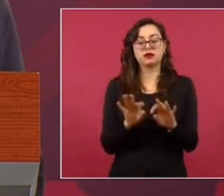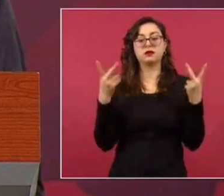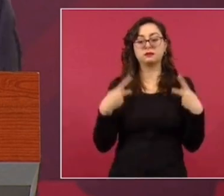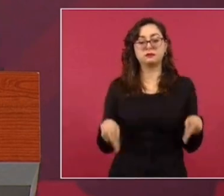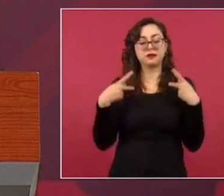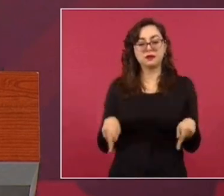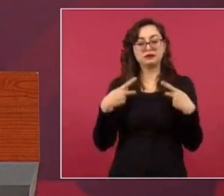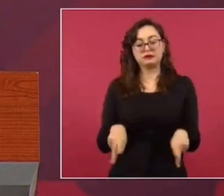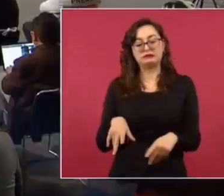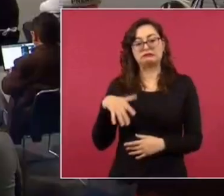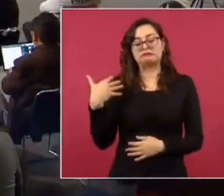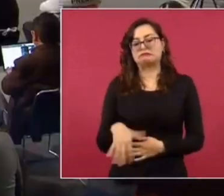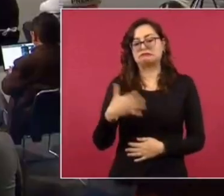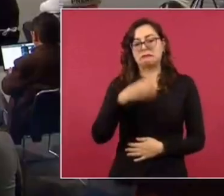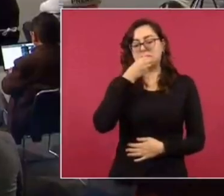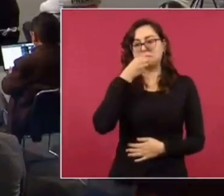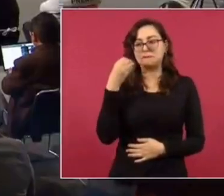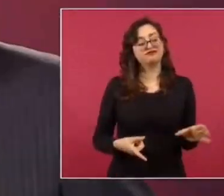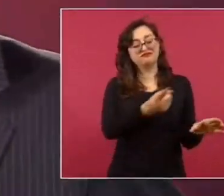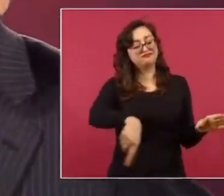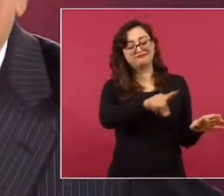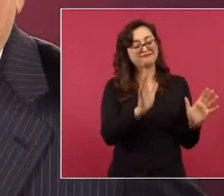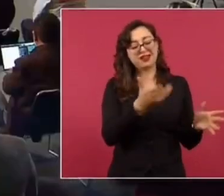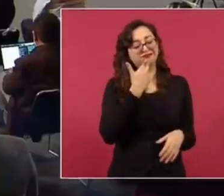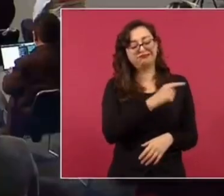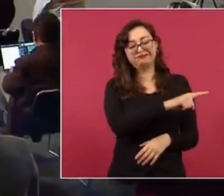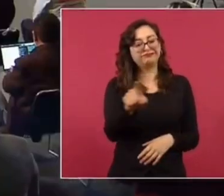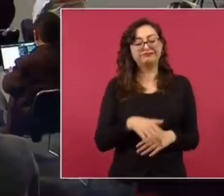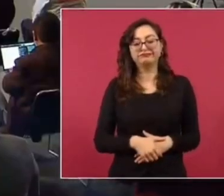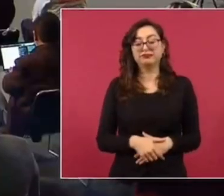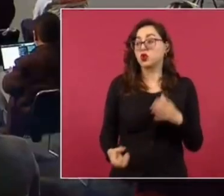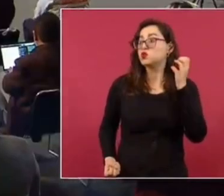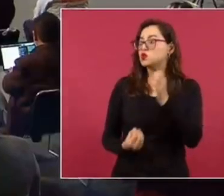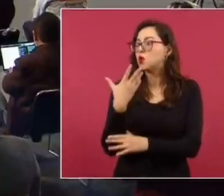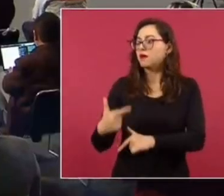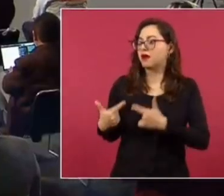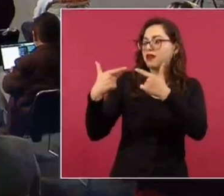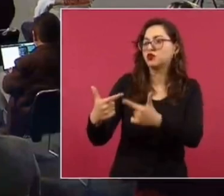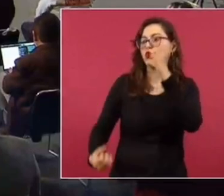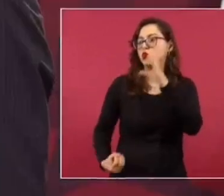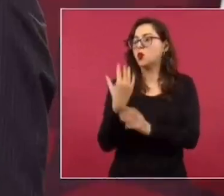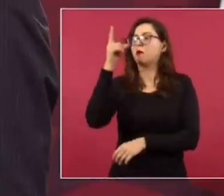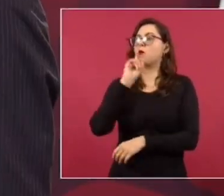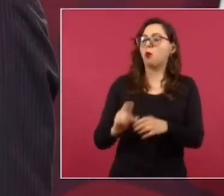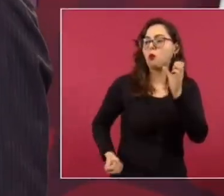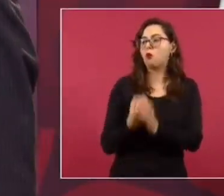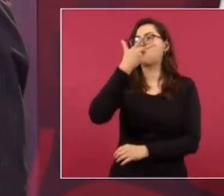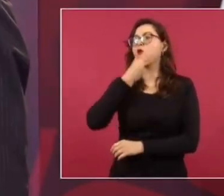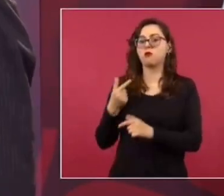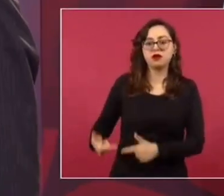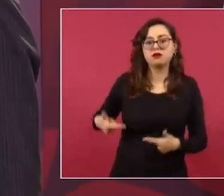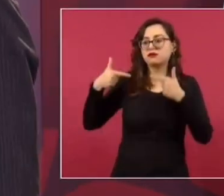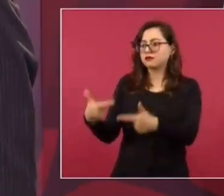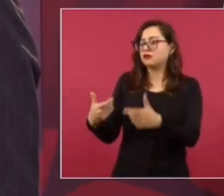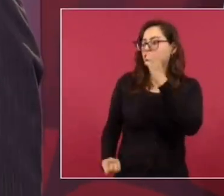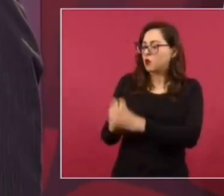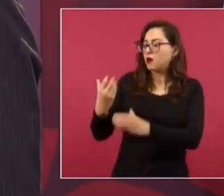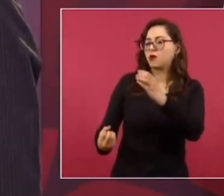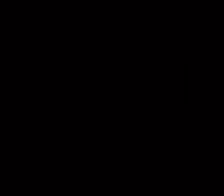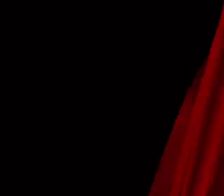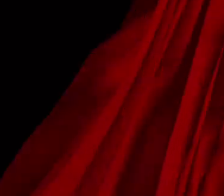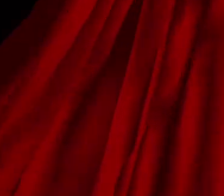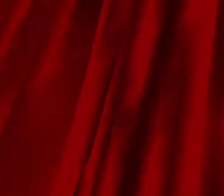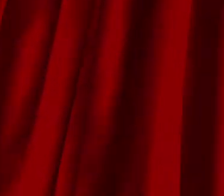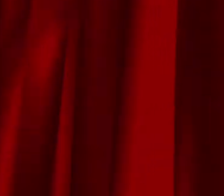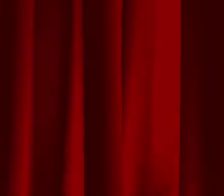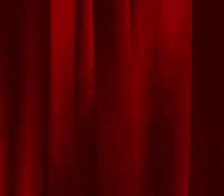también muy creativa mujeres jóvenes es una renovación también En este terreno que nos va a ayudar